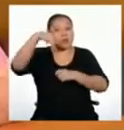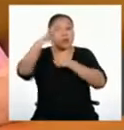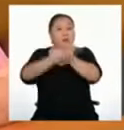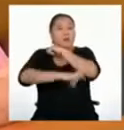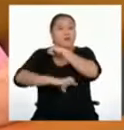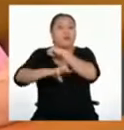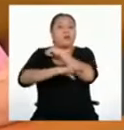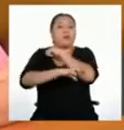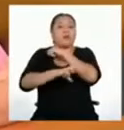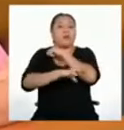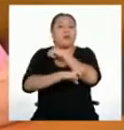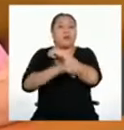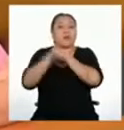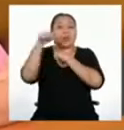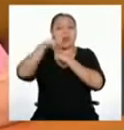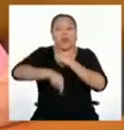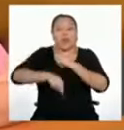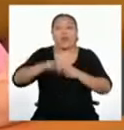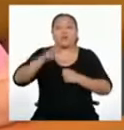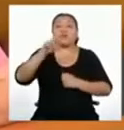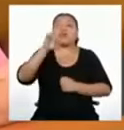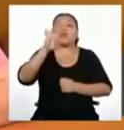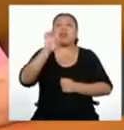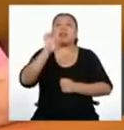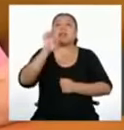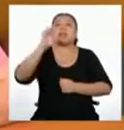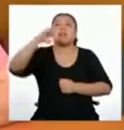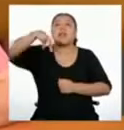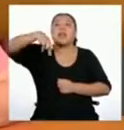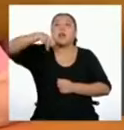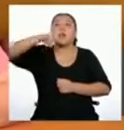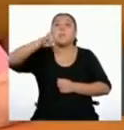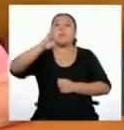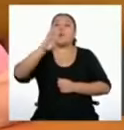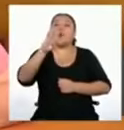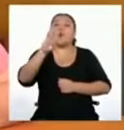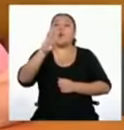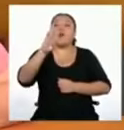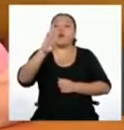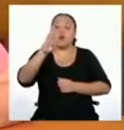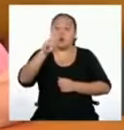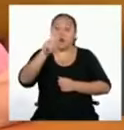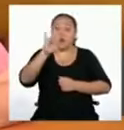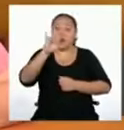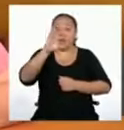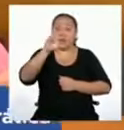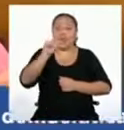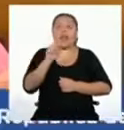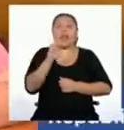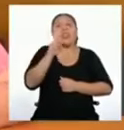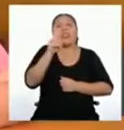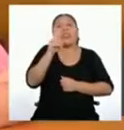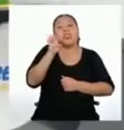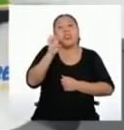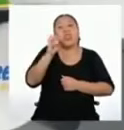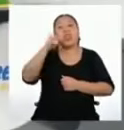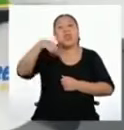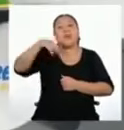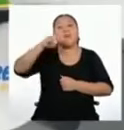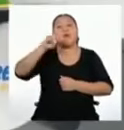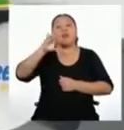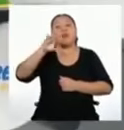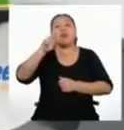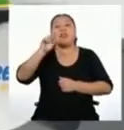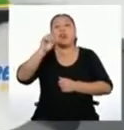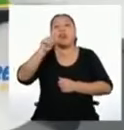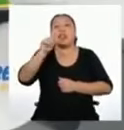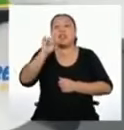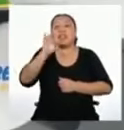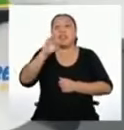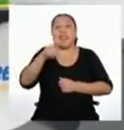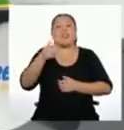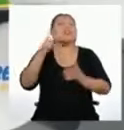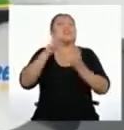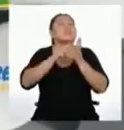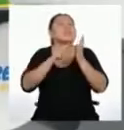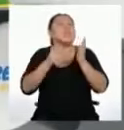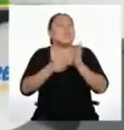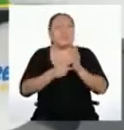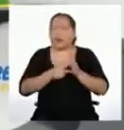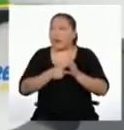es una república democrática. ¿Sabes lo que eso significa? Eso lo tengo